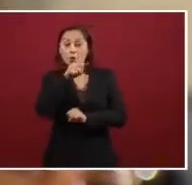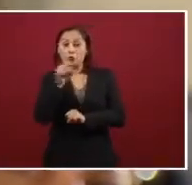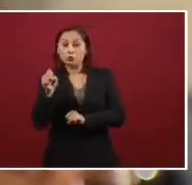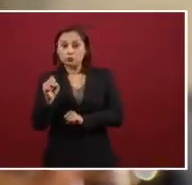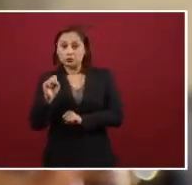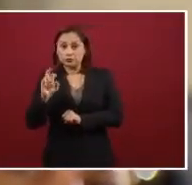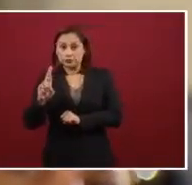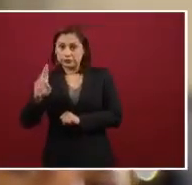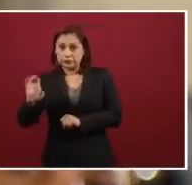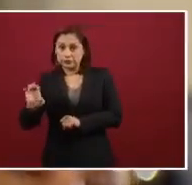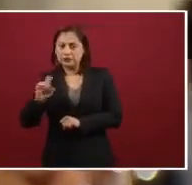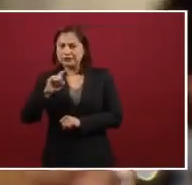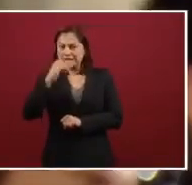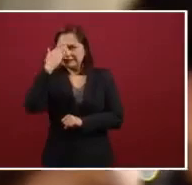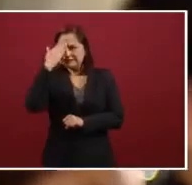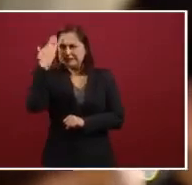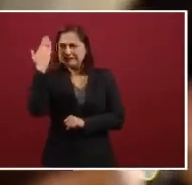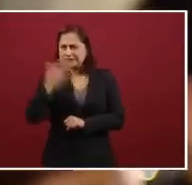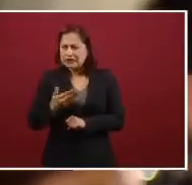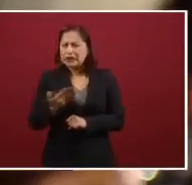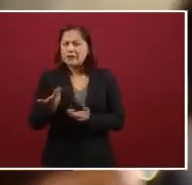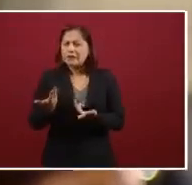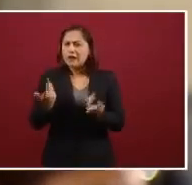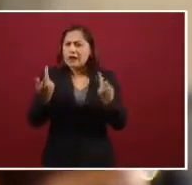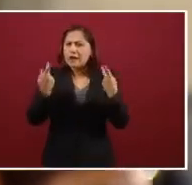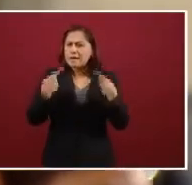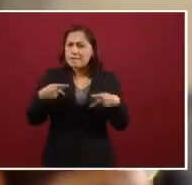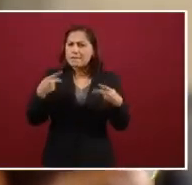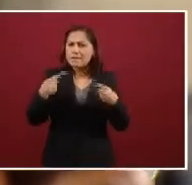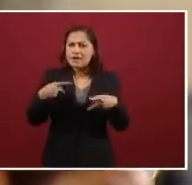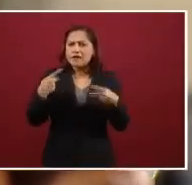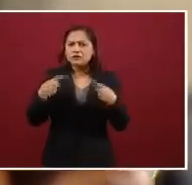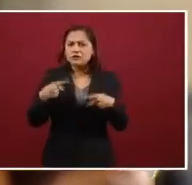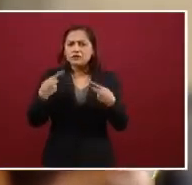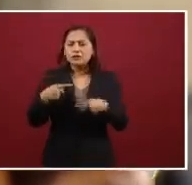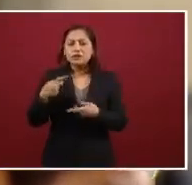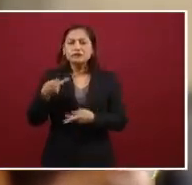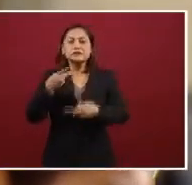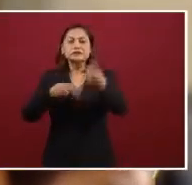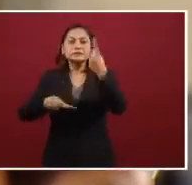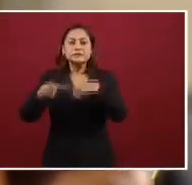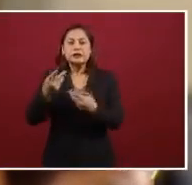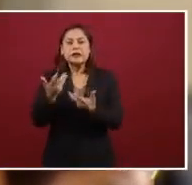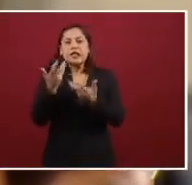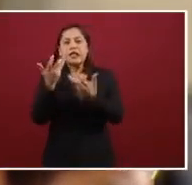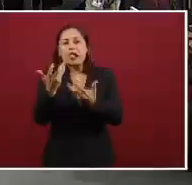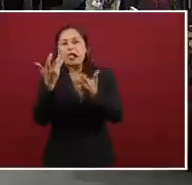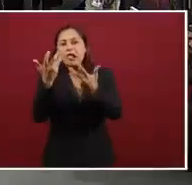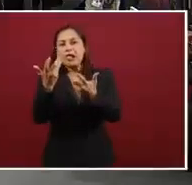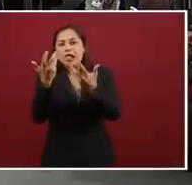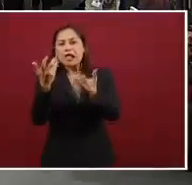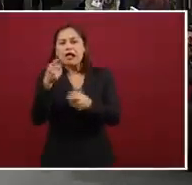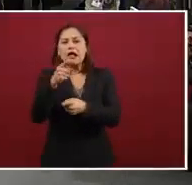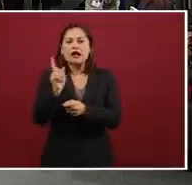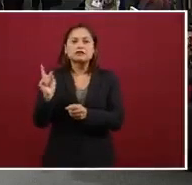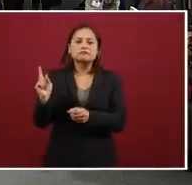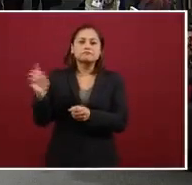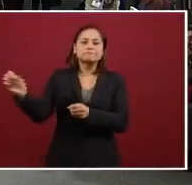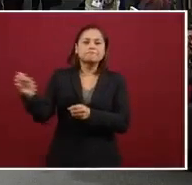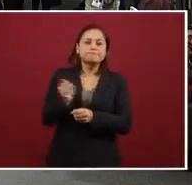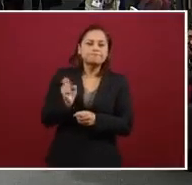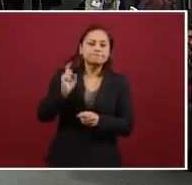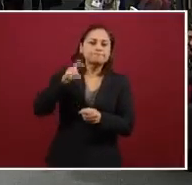cuántas personas que buscando ese sueño, esa prosperidad, han sido enrolados en esas filas?